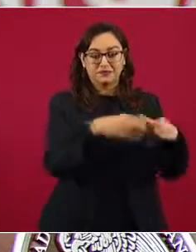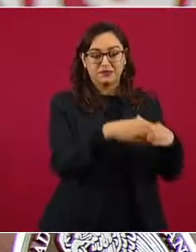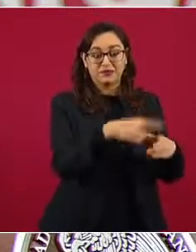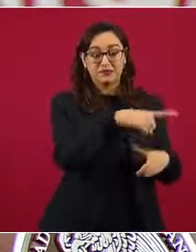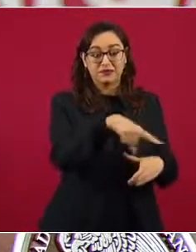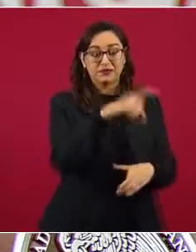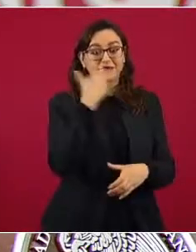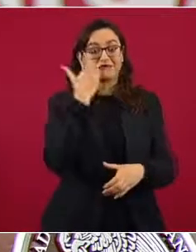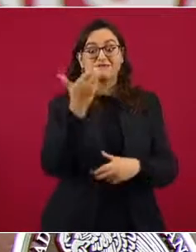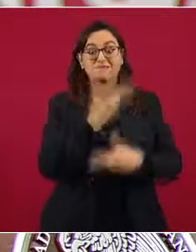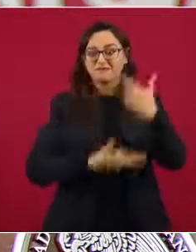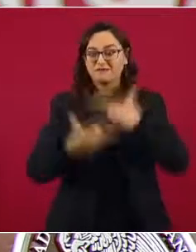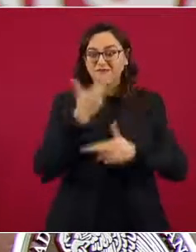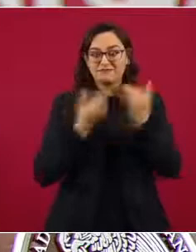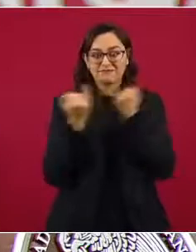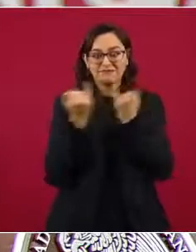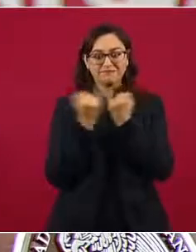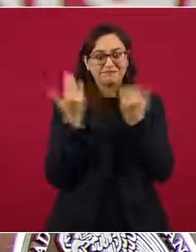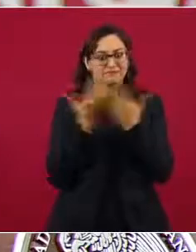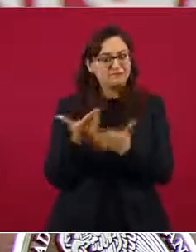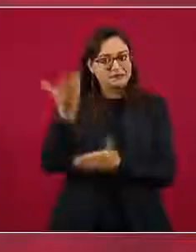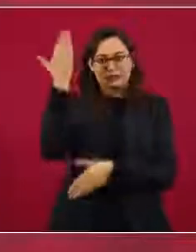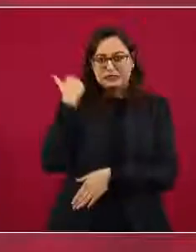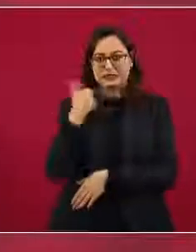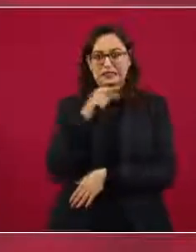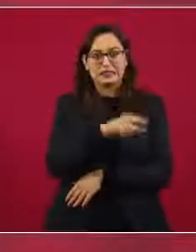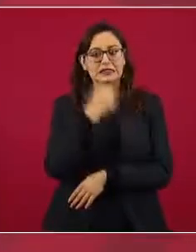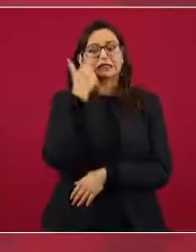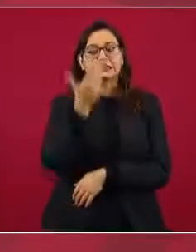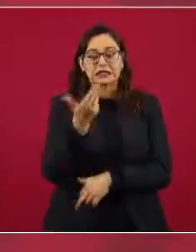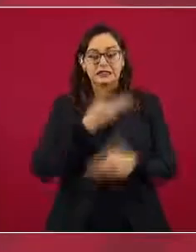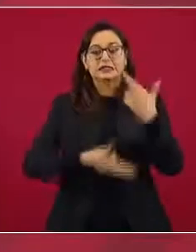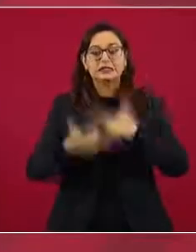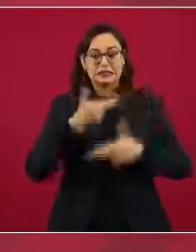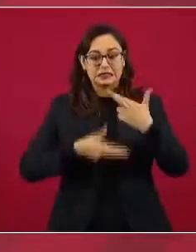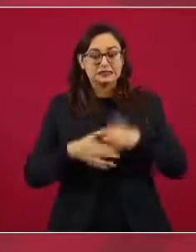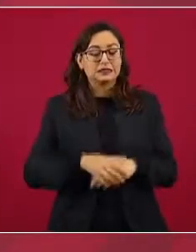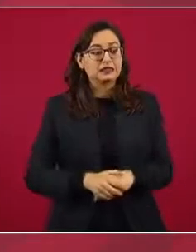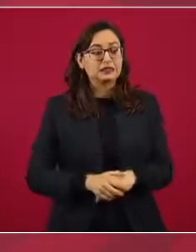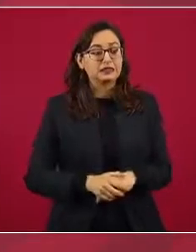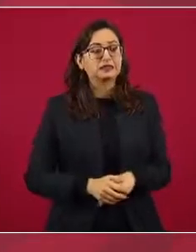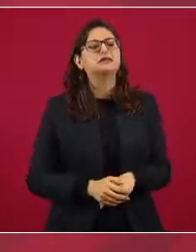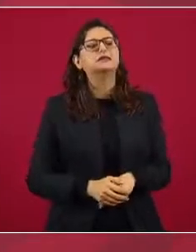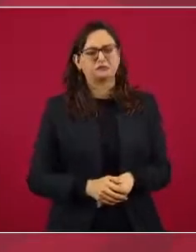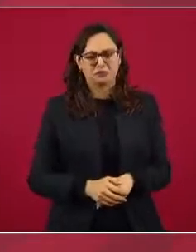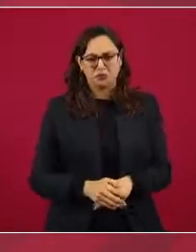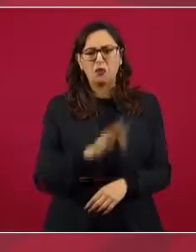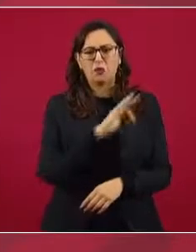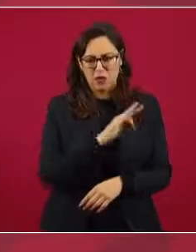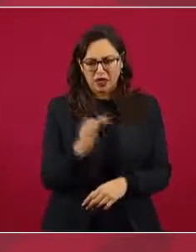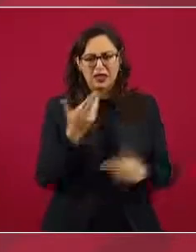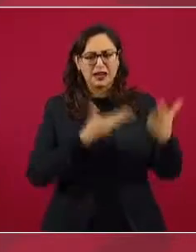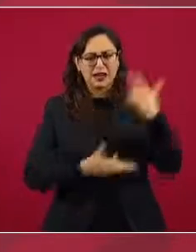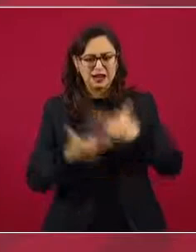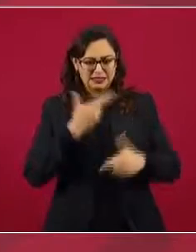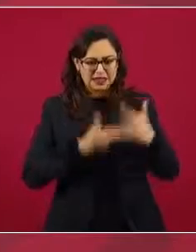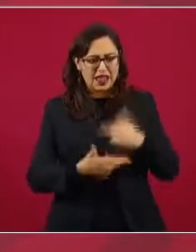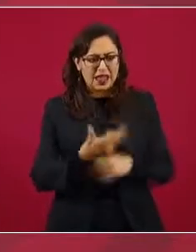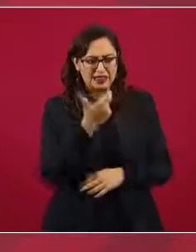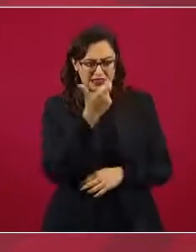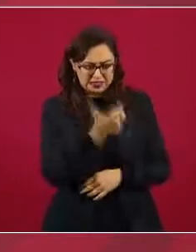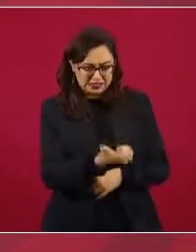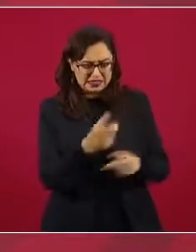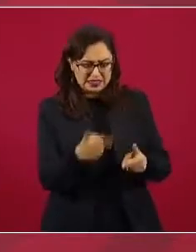dicen que quieren regresar. Yo digo que sí, que regresen, pero lo que se robaron. Oiga, pero eso